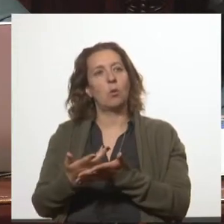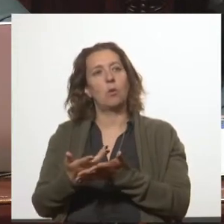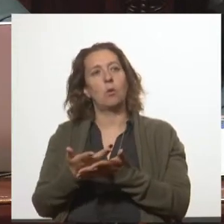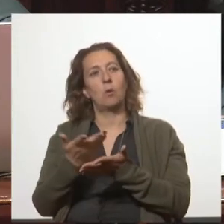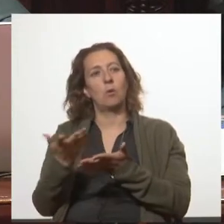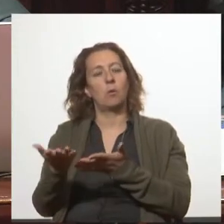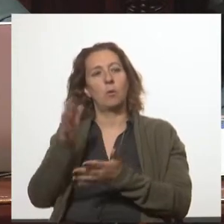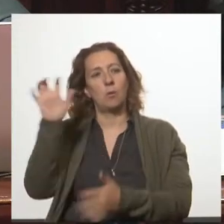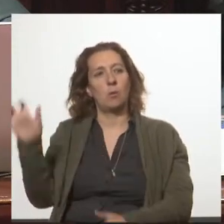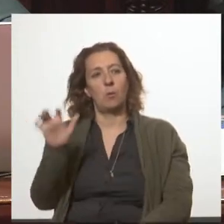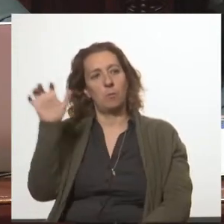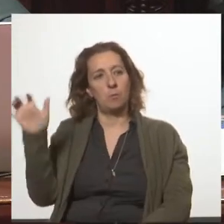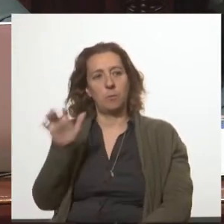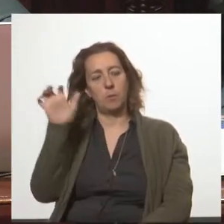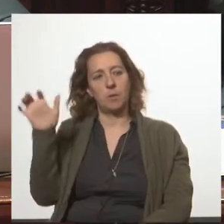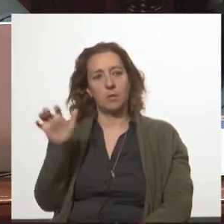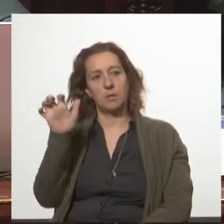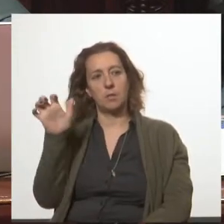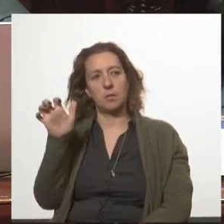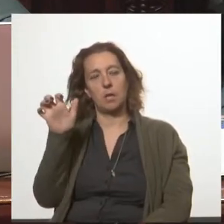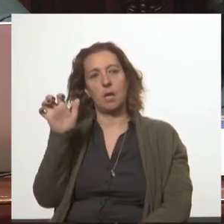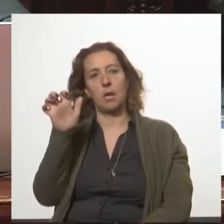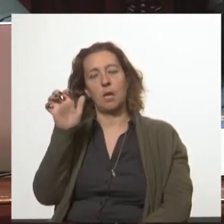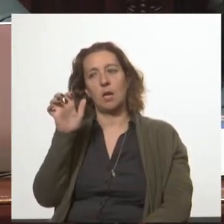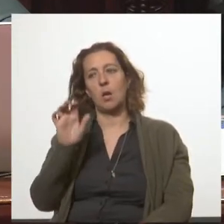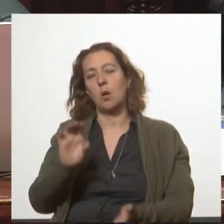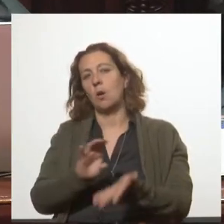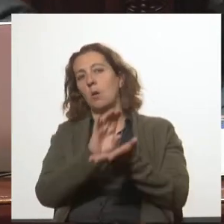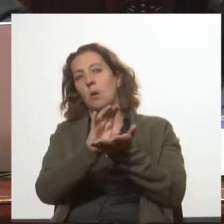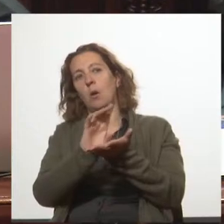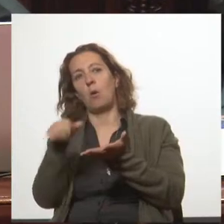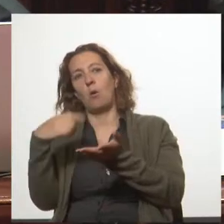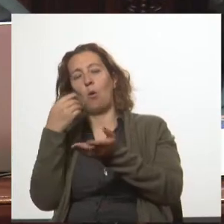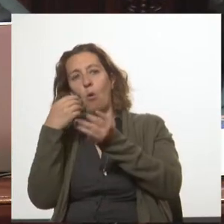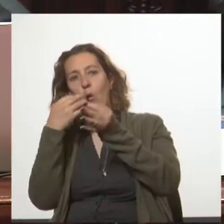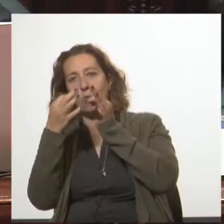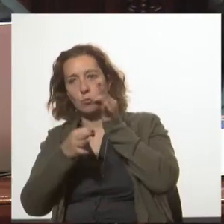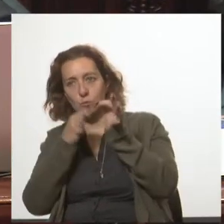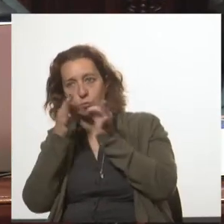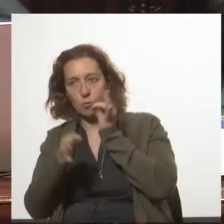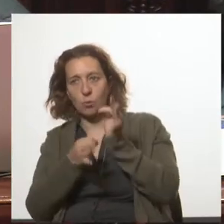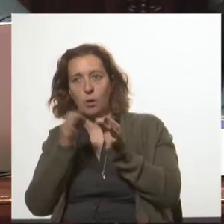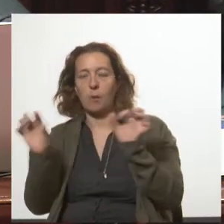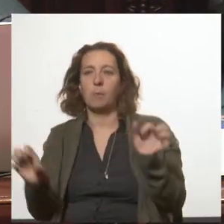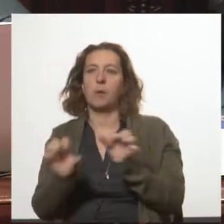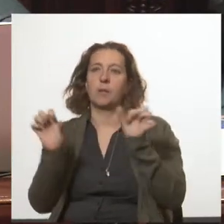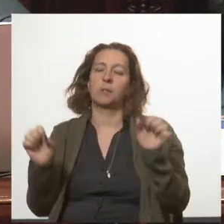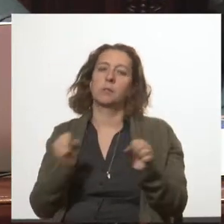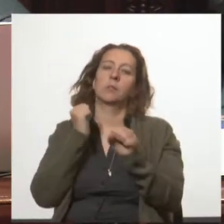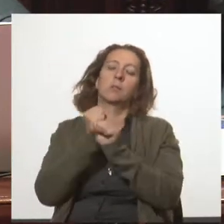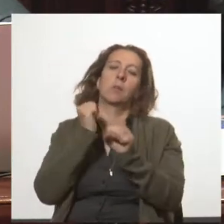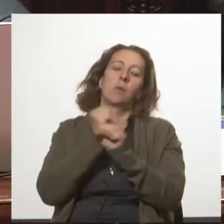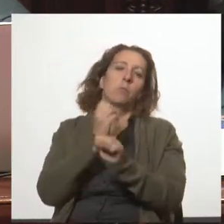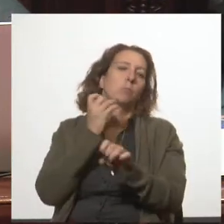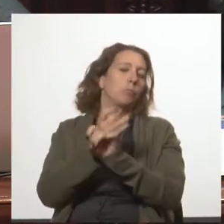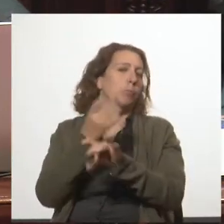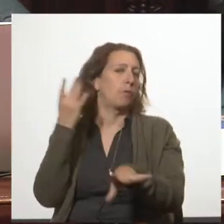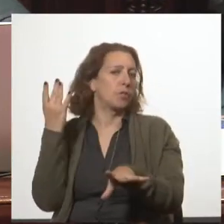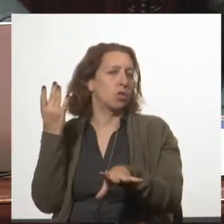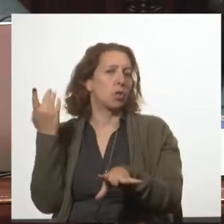una empresa subsidiaria de una consultora para llevar adelante trabajos profesionales cuyas